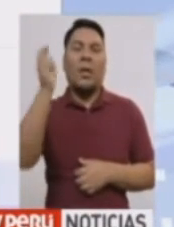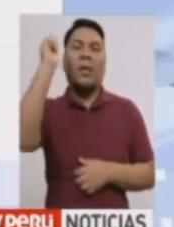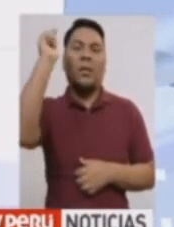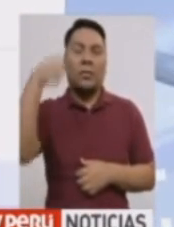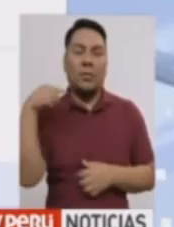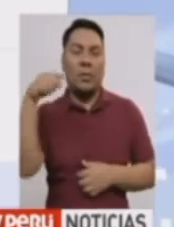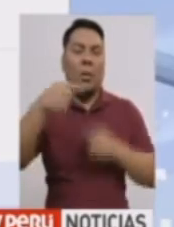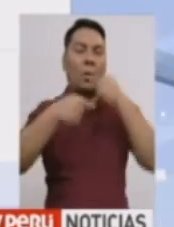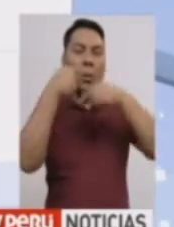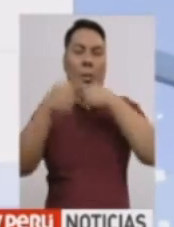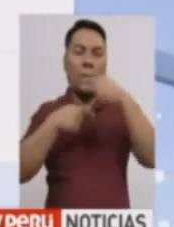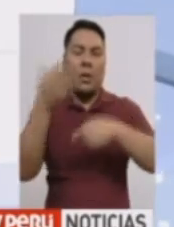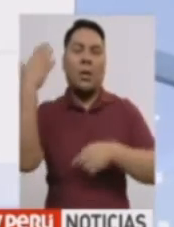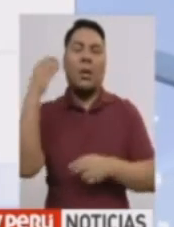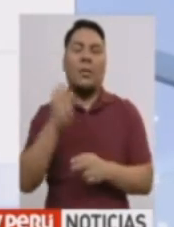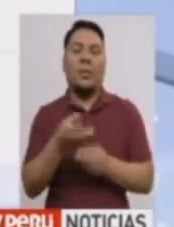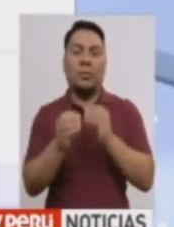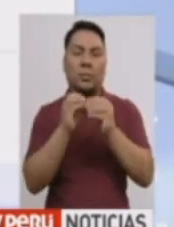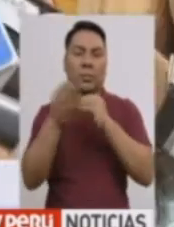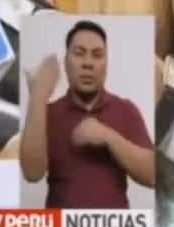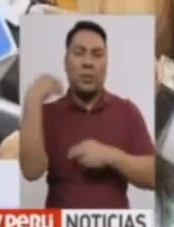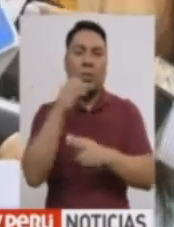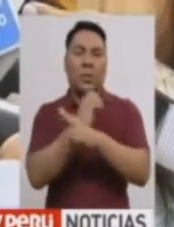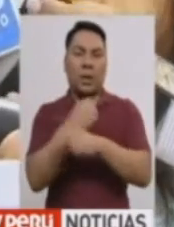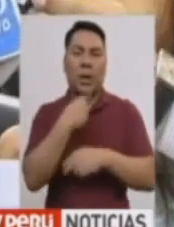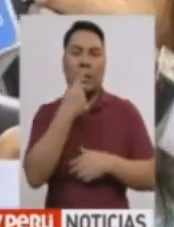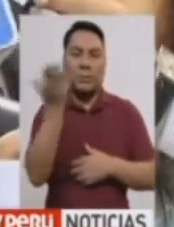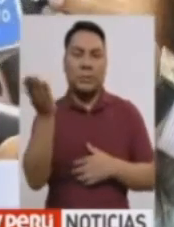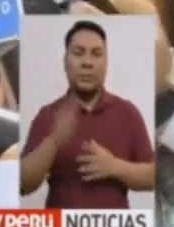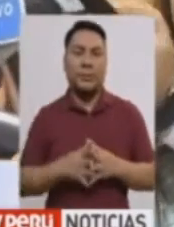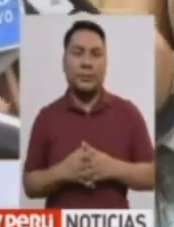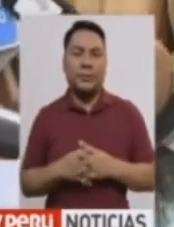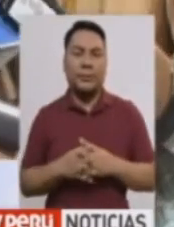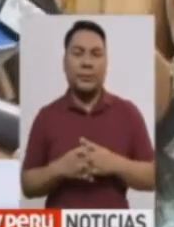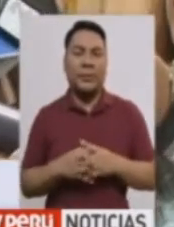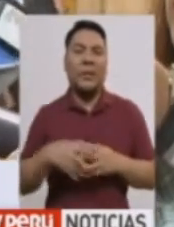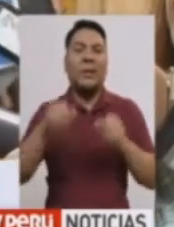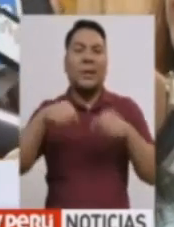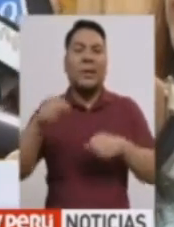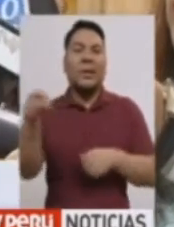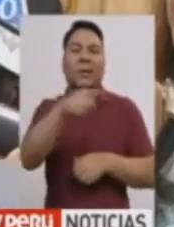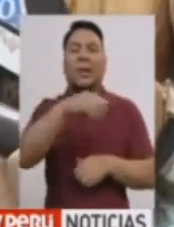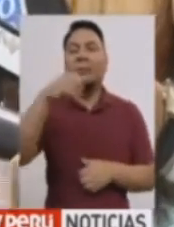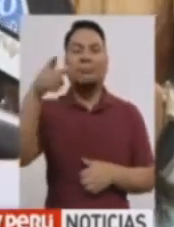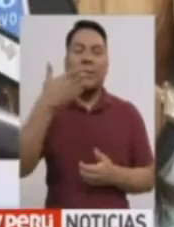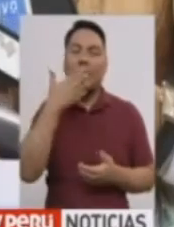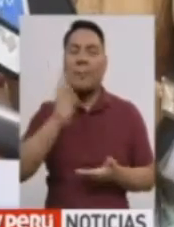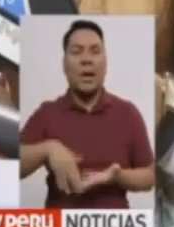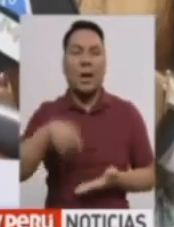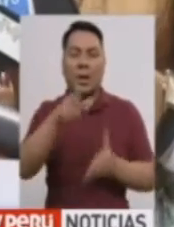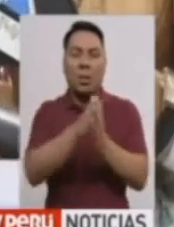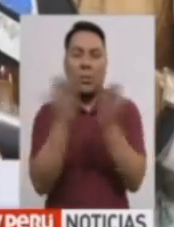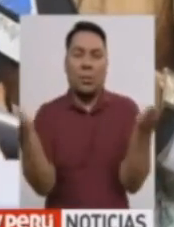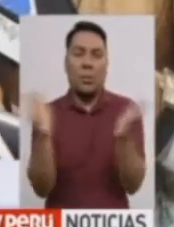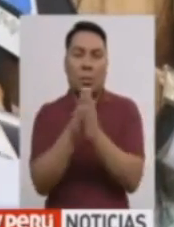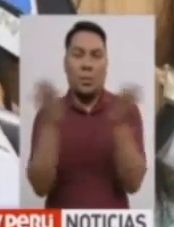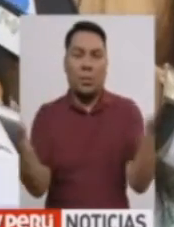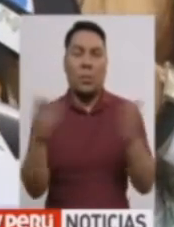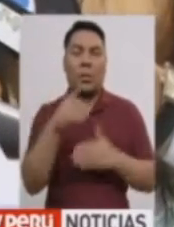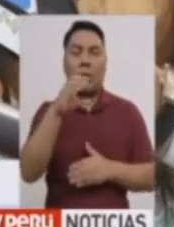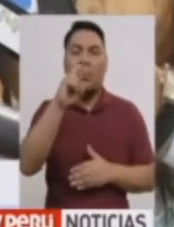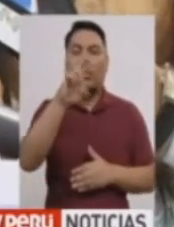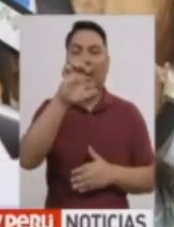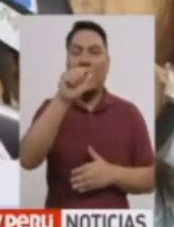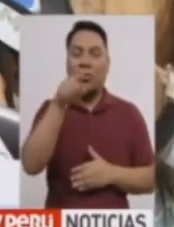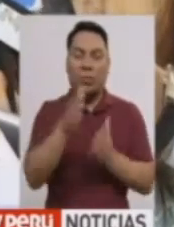del gobierno de Humala, se lee. Lamentablemente había una patinada del diario Correo que le han dado un mal dato, en el sentido de que la citación